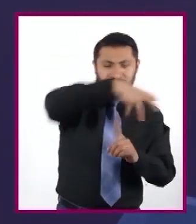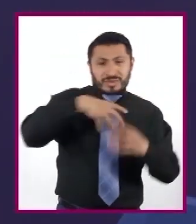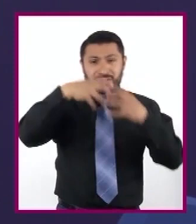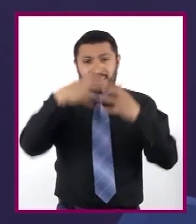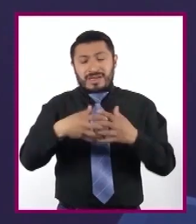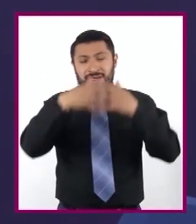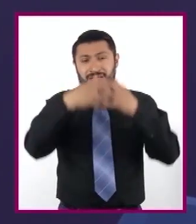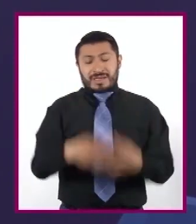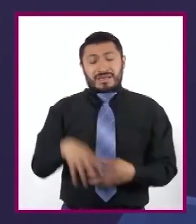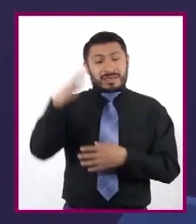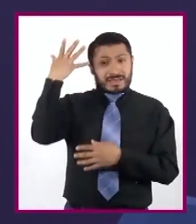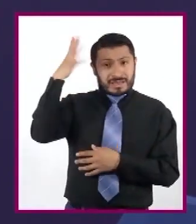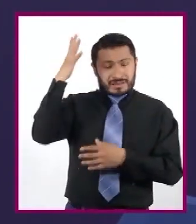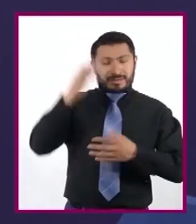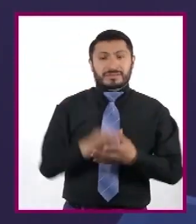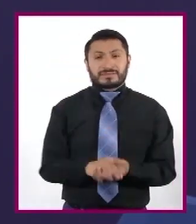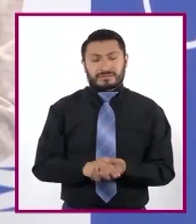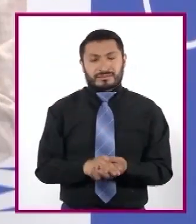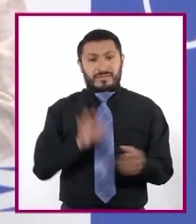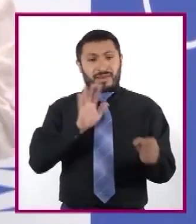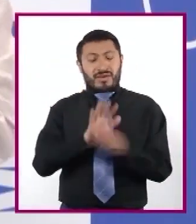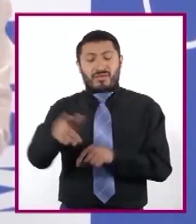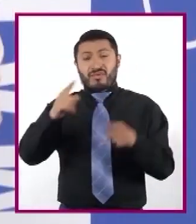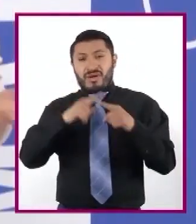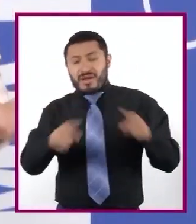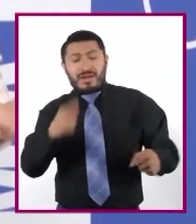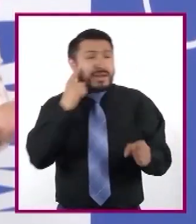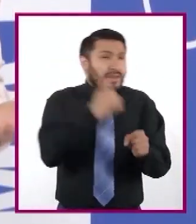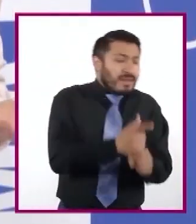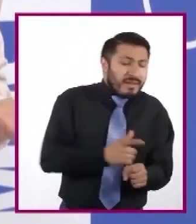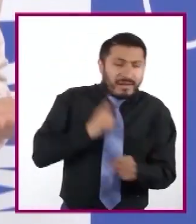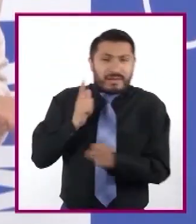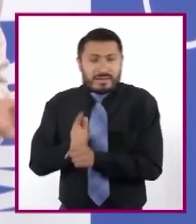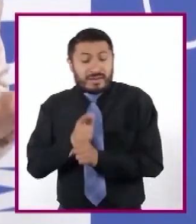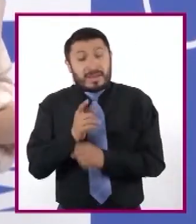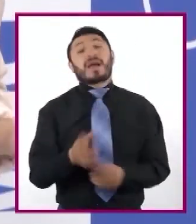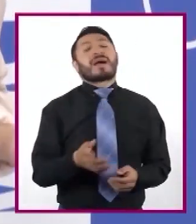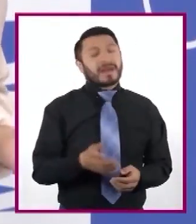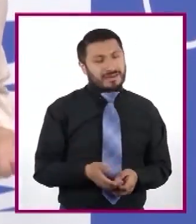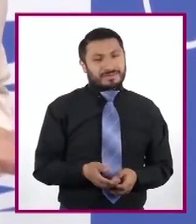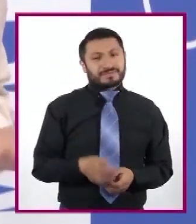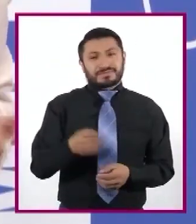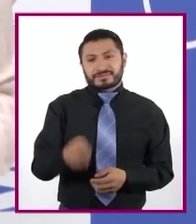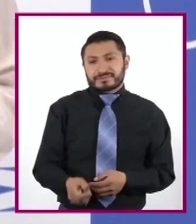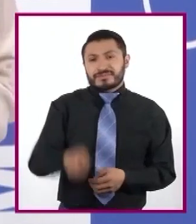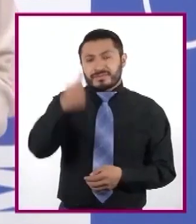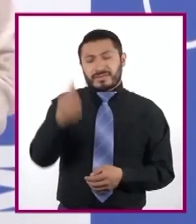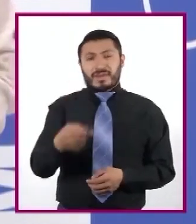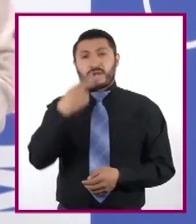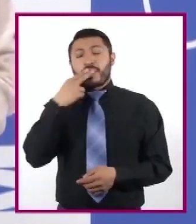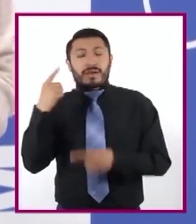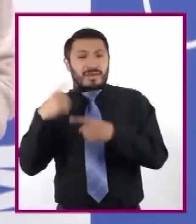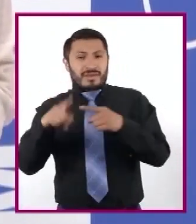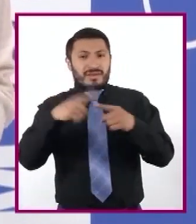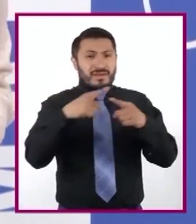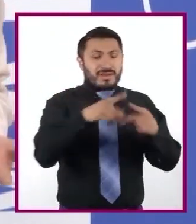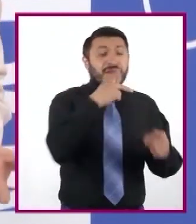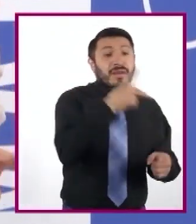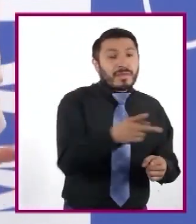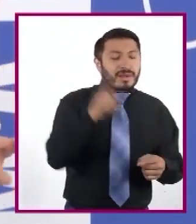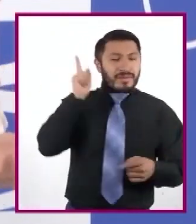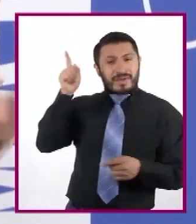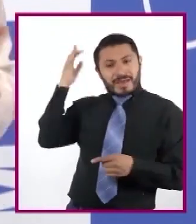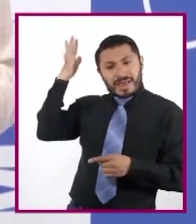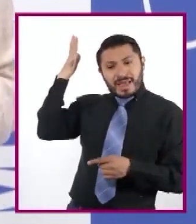¿Qué diferencias se encuentran entre ambos? El primer texto usa diferentes términos para referirse al Sol, por lo que